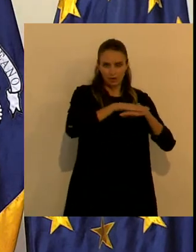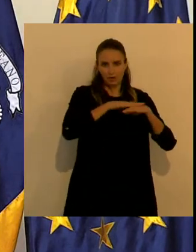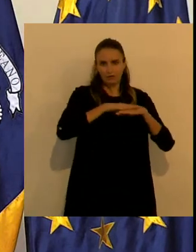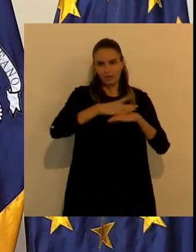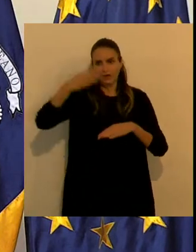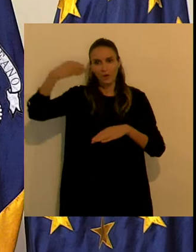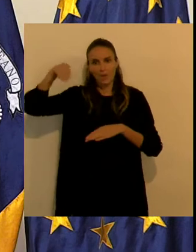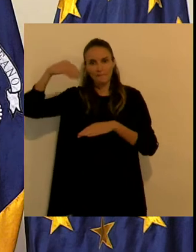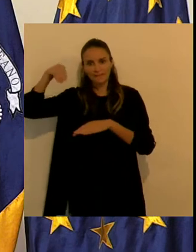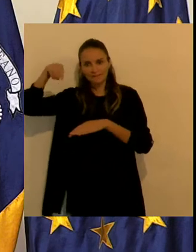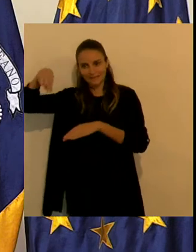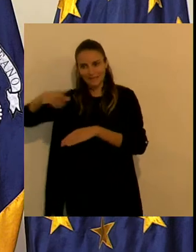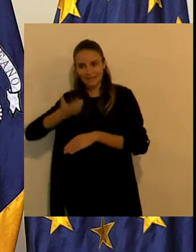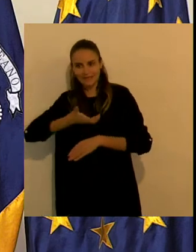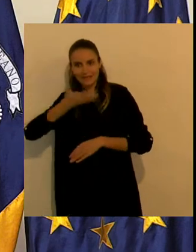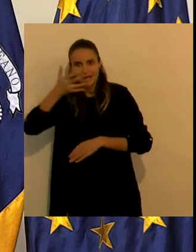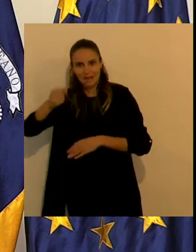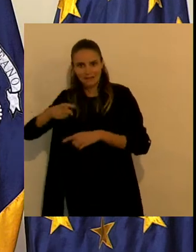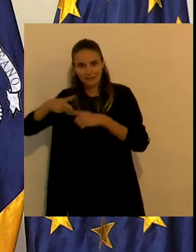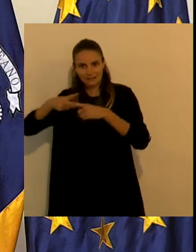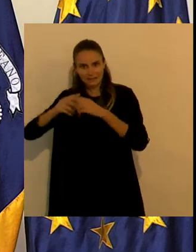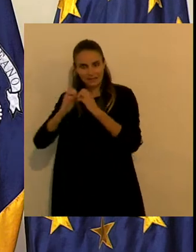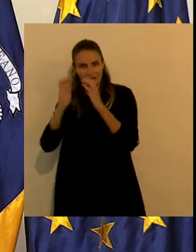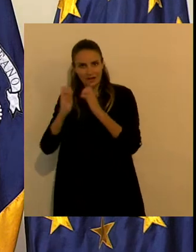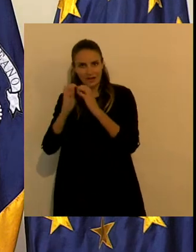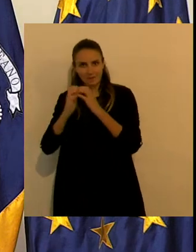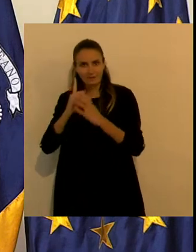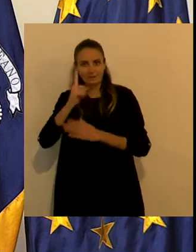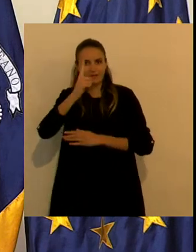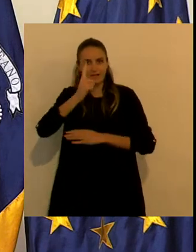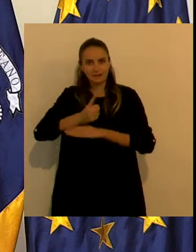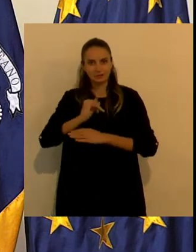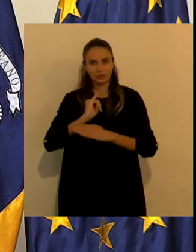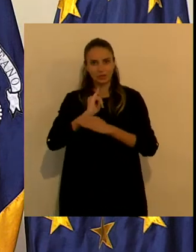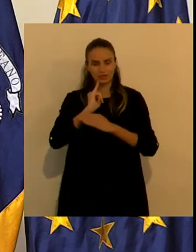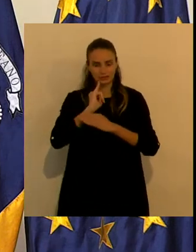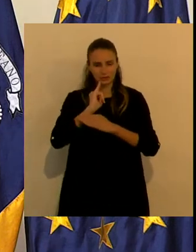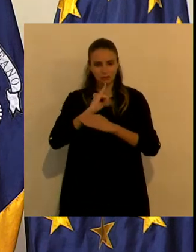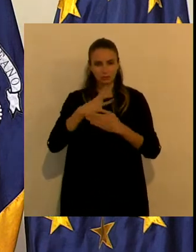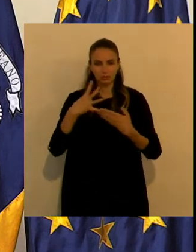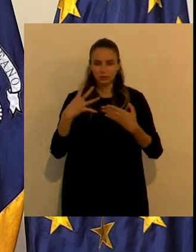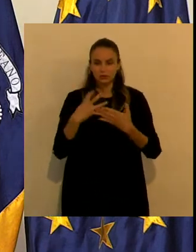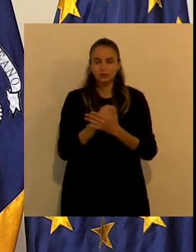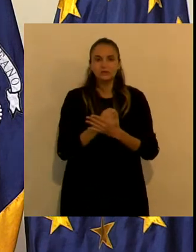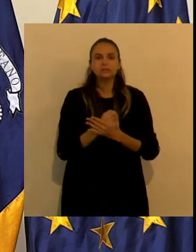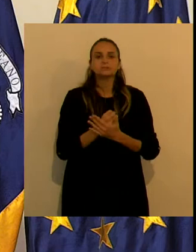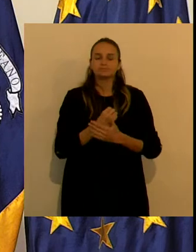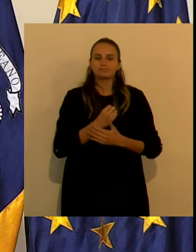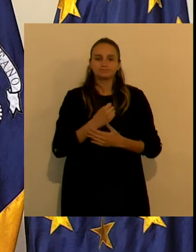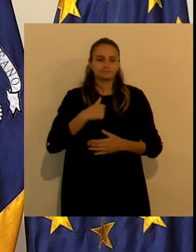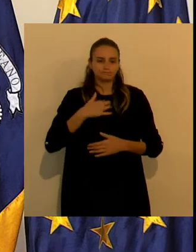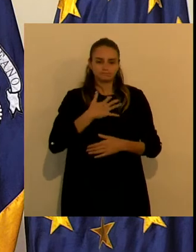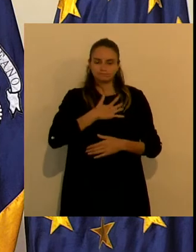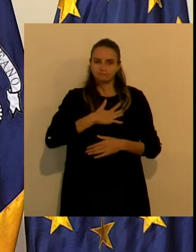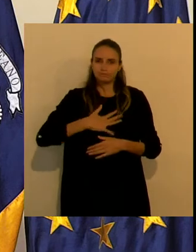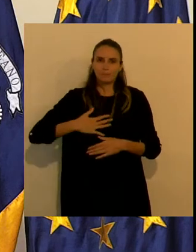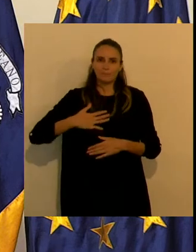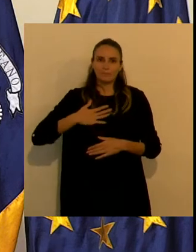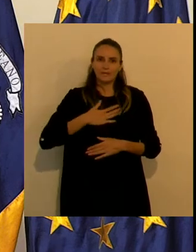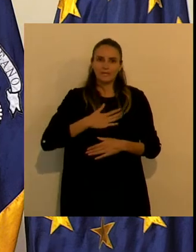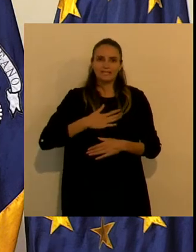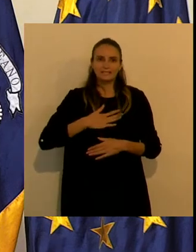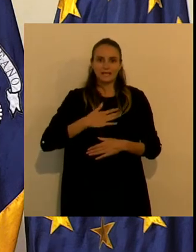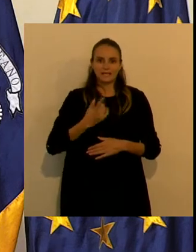alcalde de Santa Cruz de La Palma, director del Instituto. La verdad que ha sido un placer para mí, entiendo que para